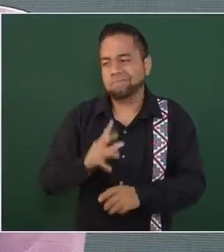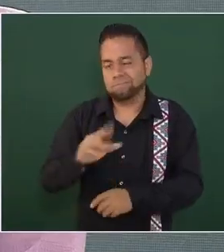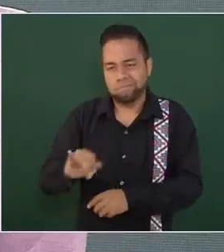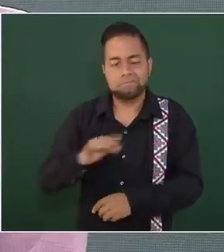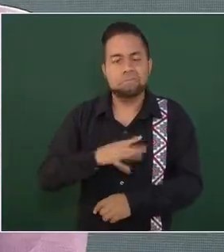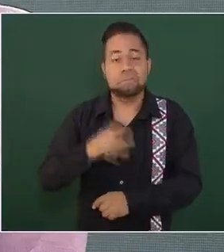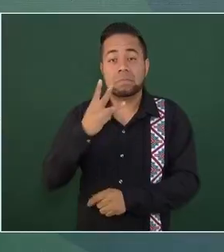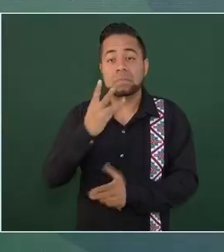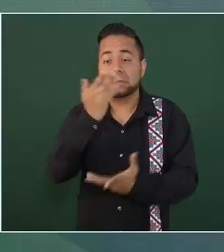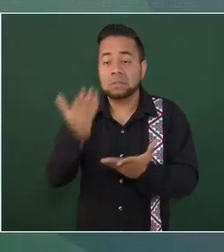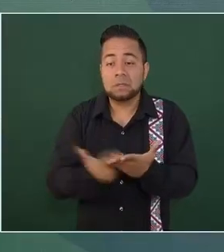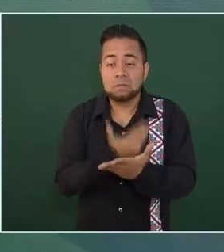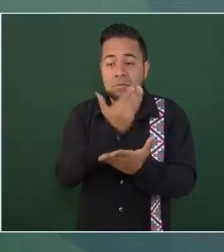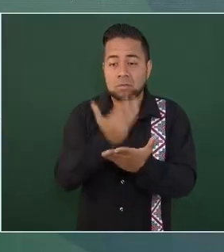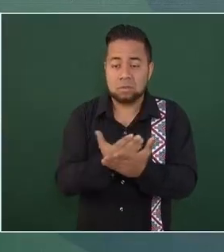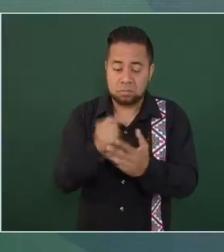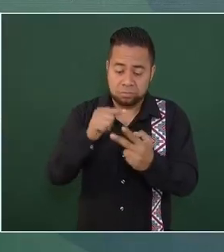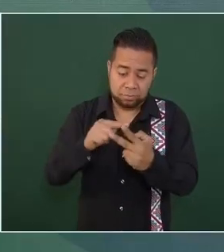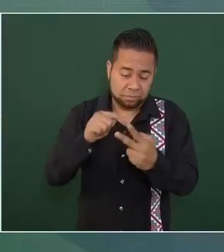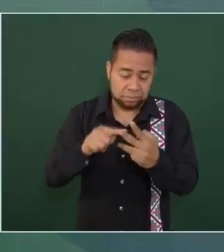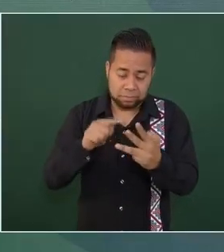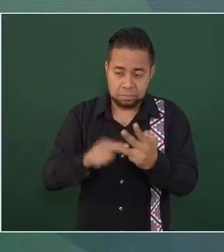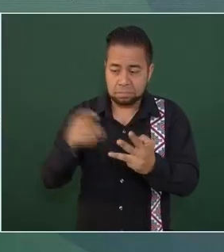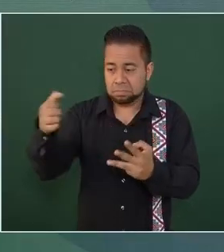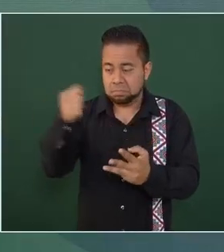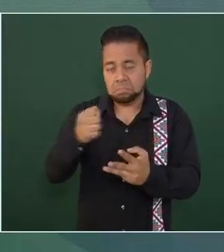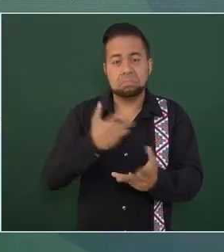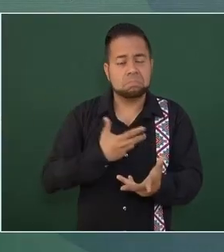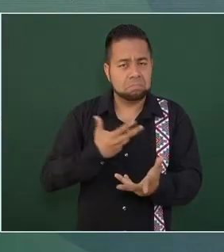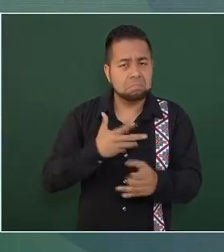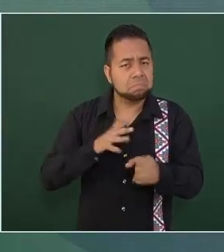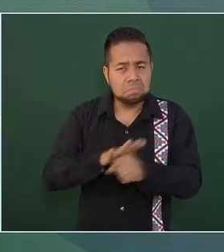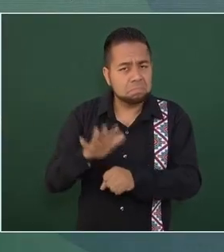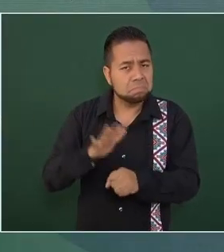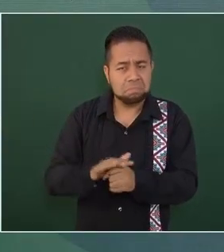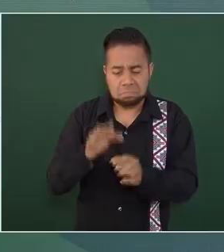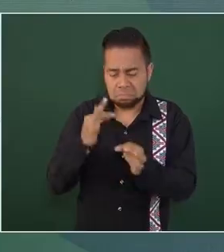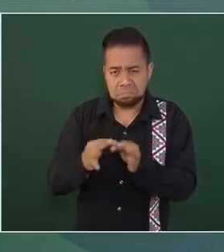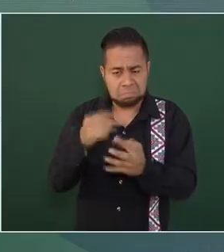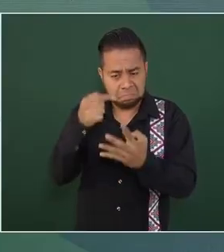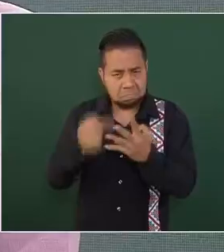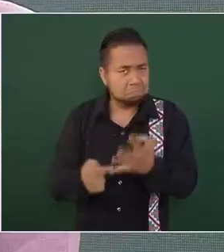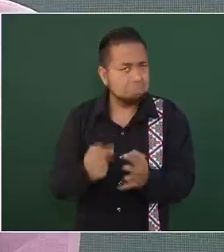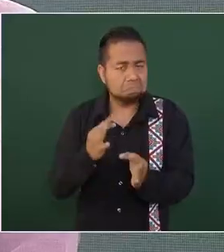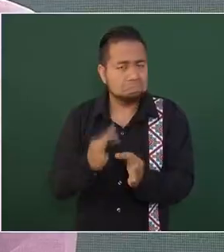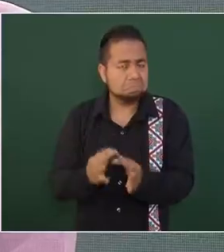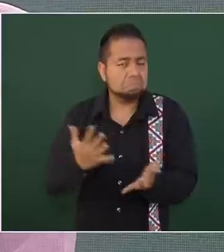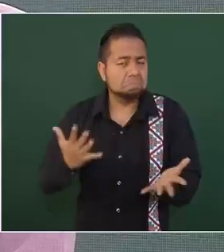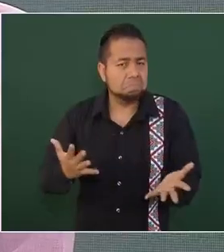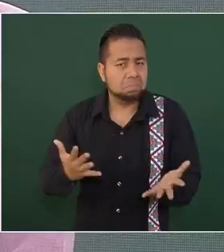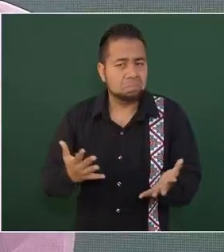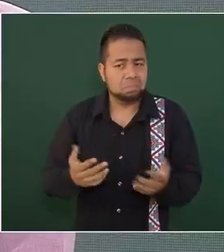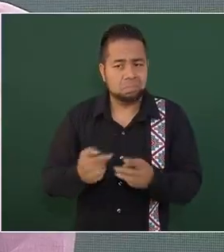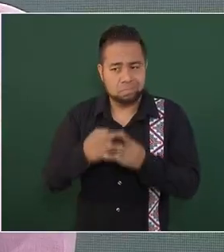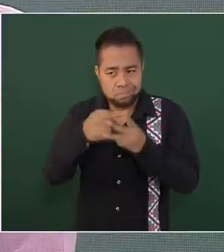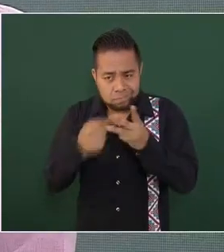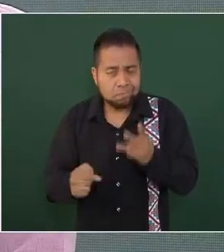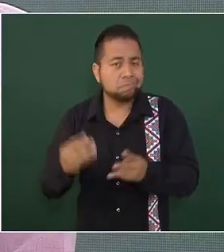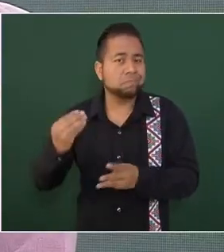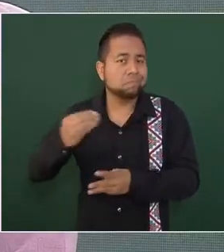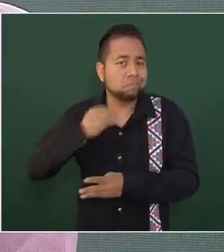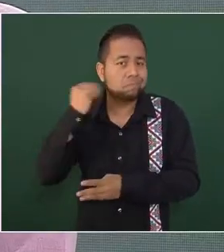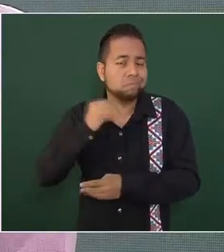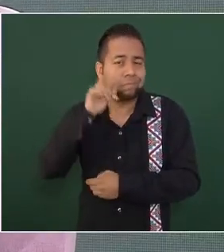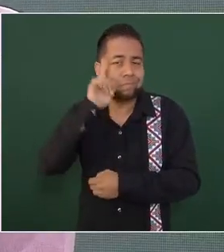reúnen los requisitos las tres abogadas